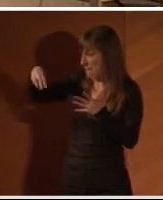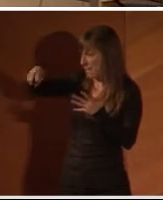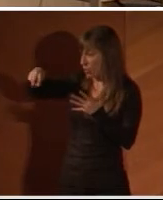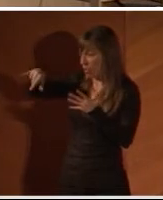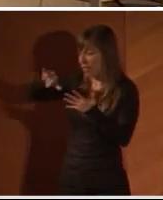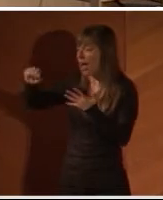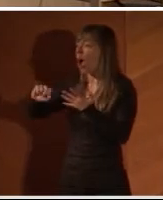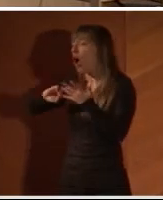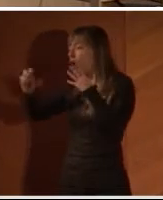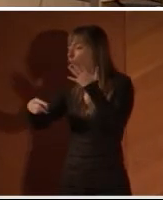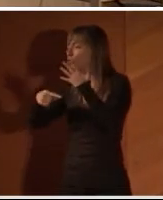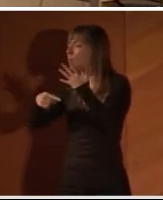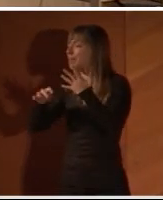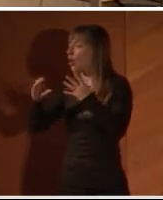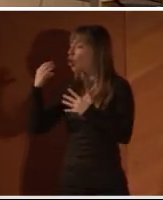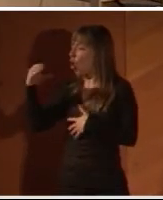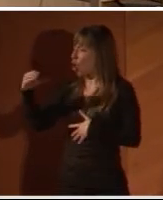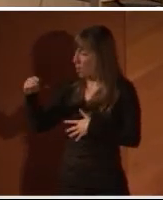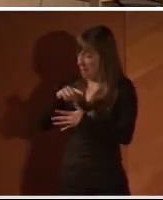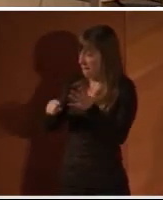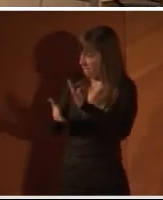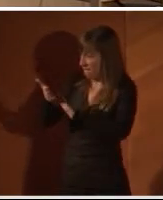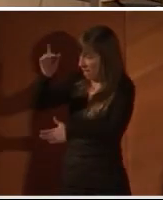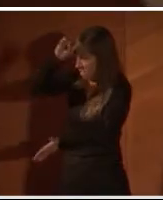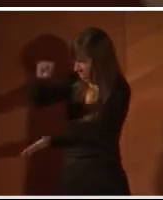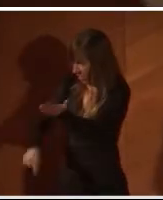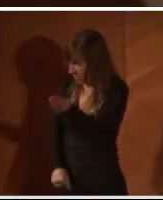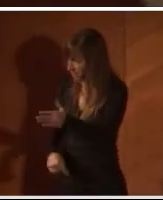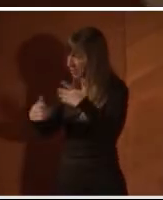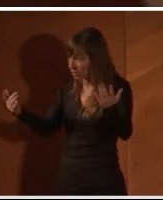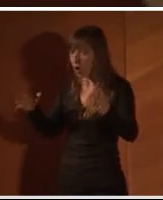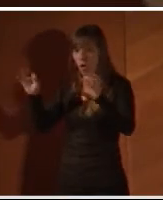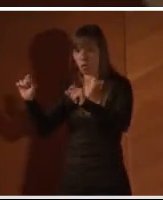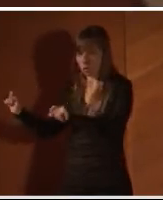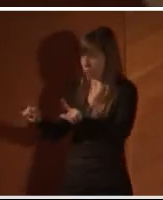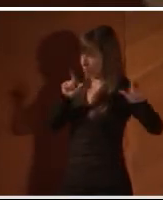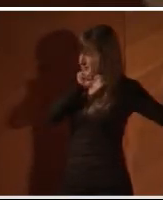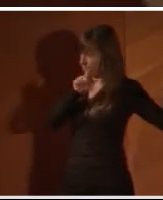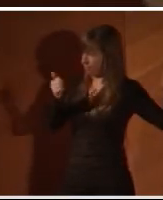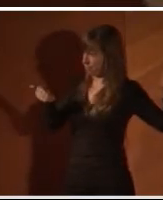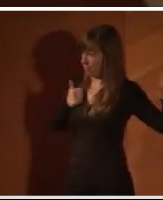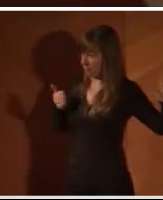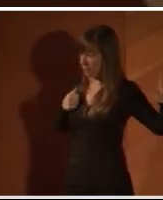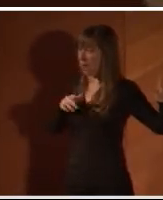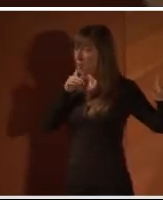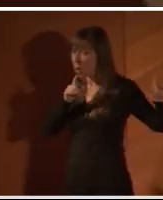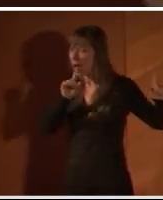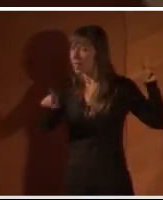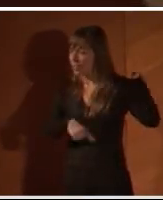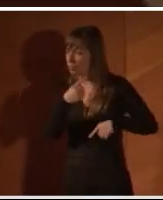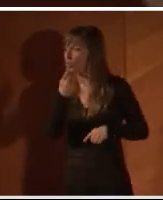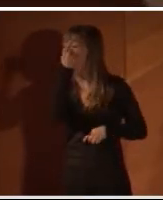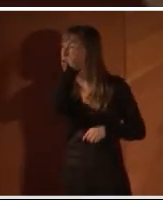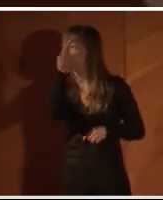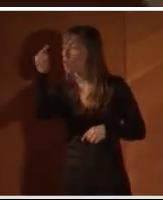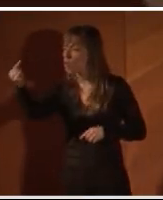Colombia. Bueno, dicho esto, las instituciones de la multipantalla, con los que luego, por cierto, vamos a ir hablando uno